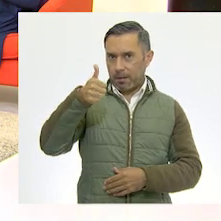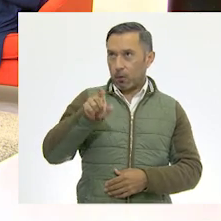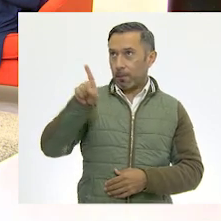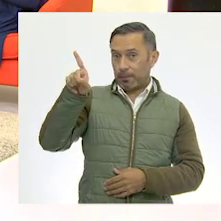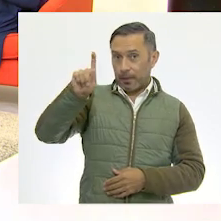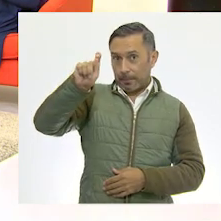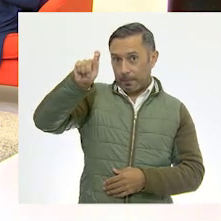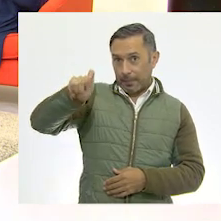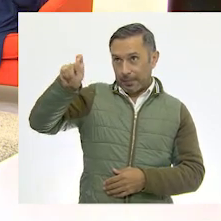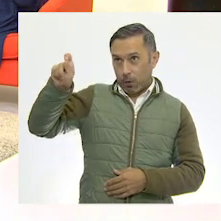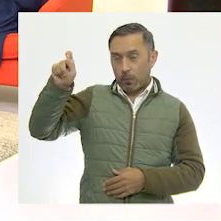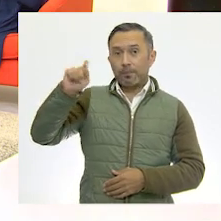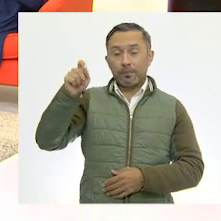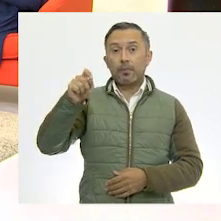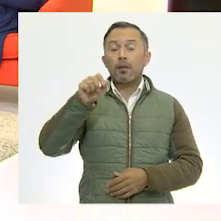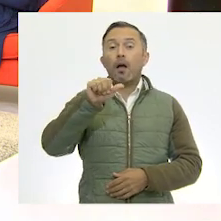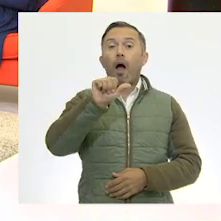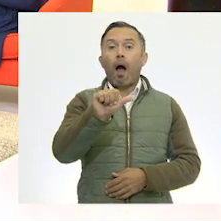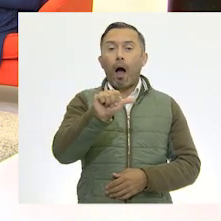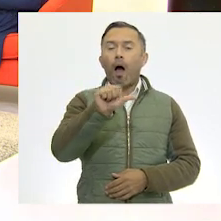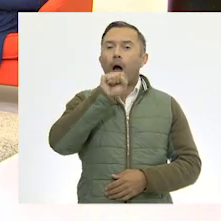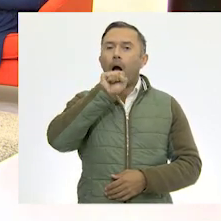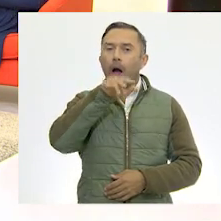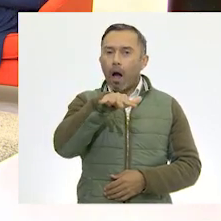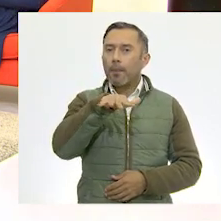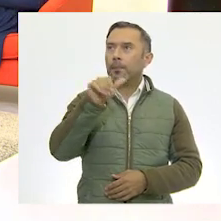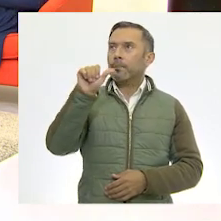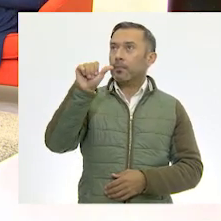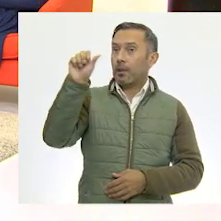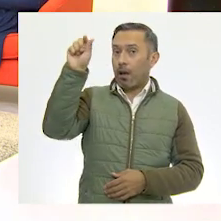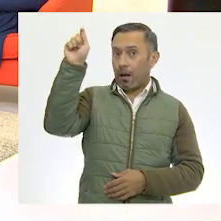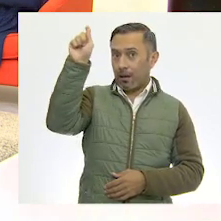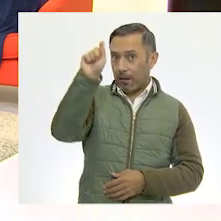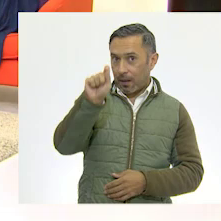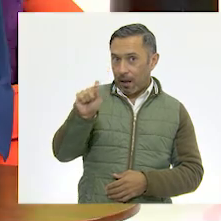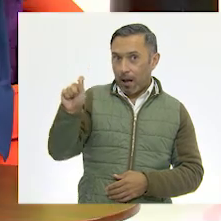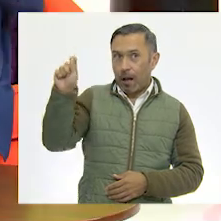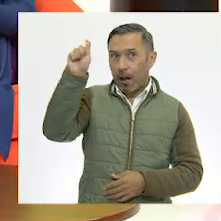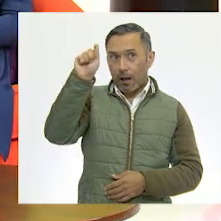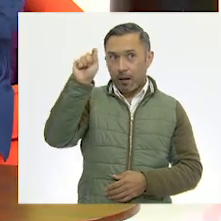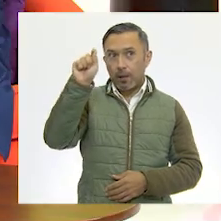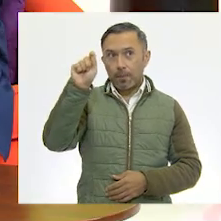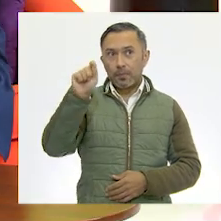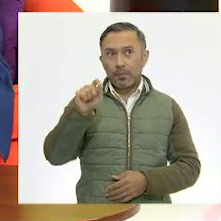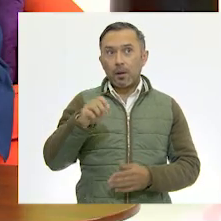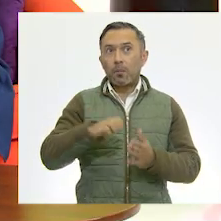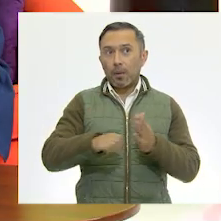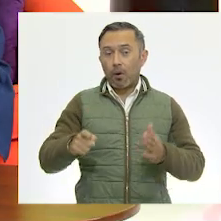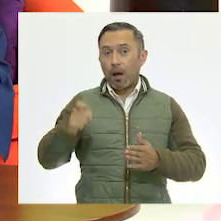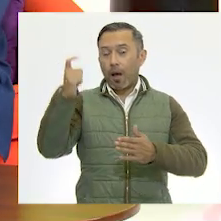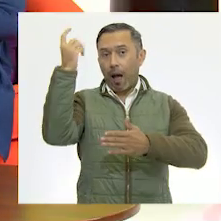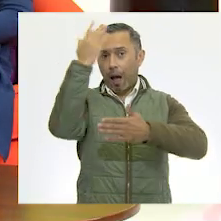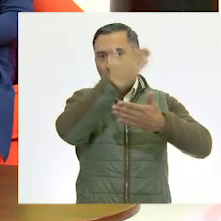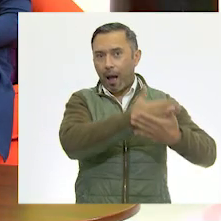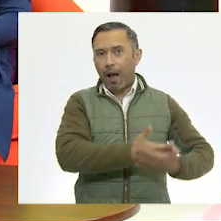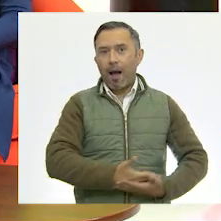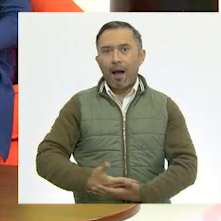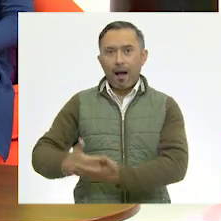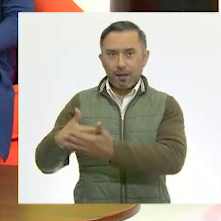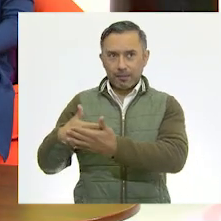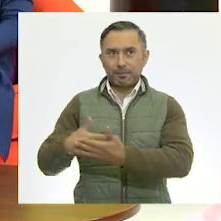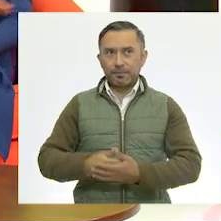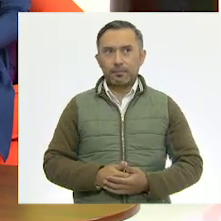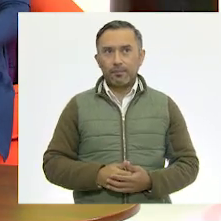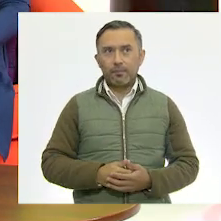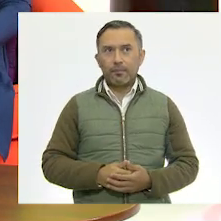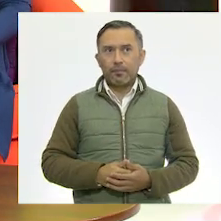señala el trazo de la letra, después viene el sonido y el movimiento. En este caso sería A, la otra